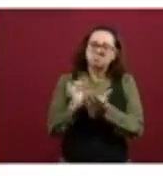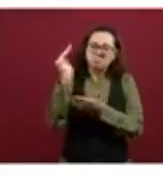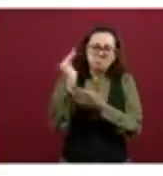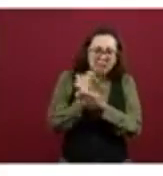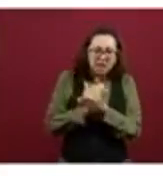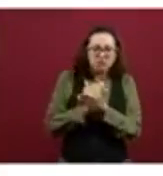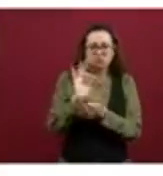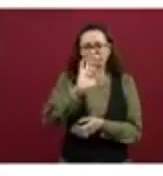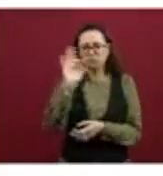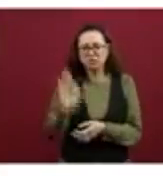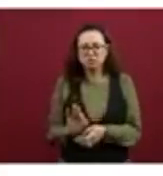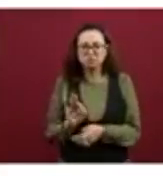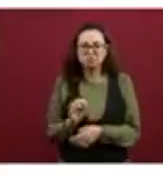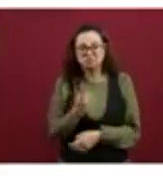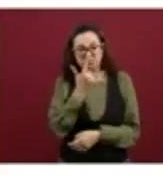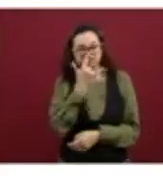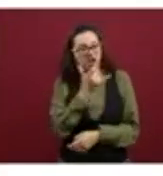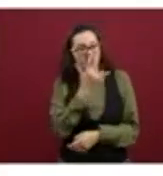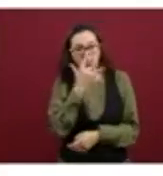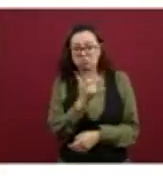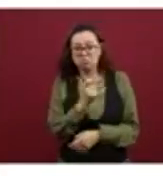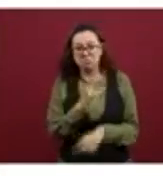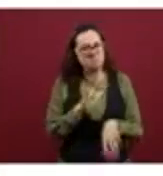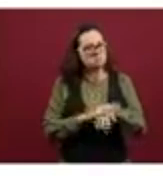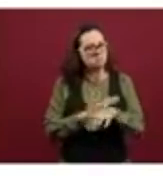lo general. La siguiente.